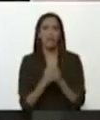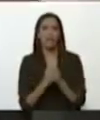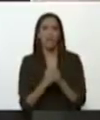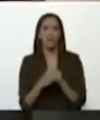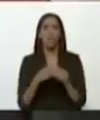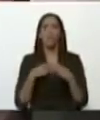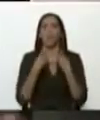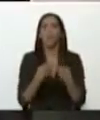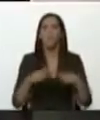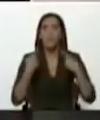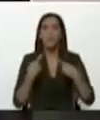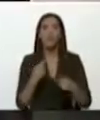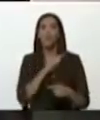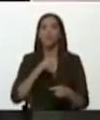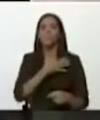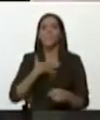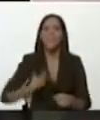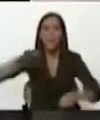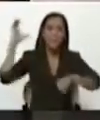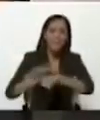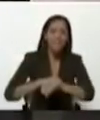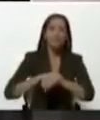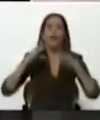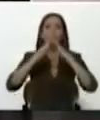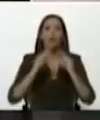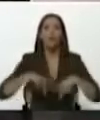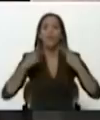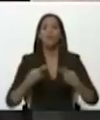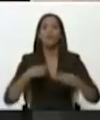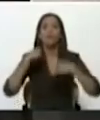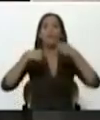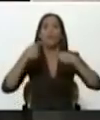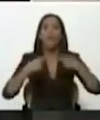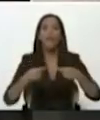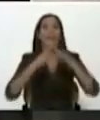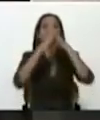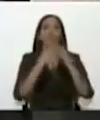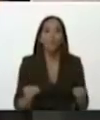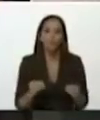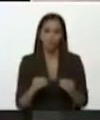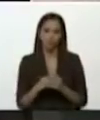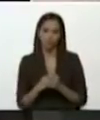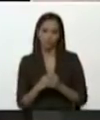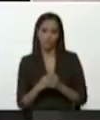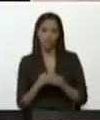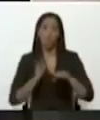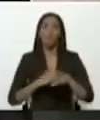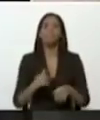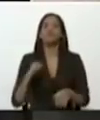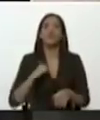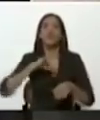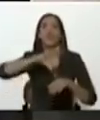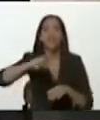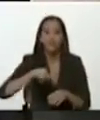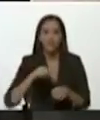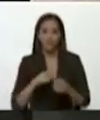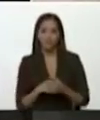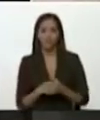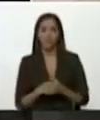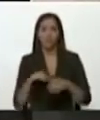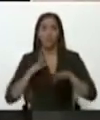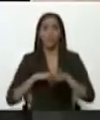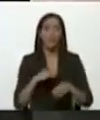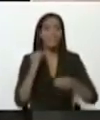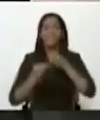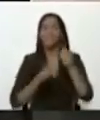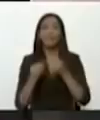Popular. Nosotros queremos meter preso a todos los de Voluntad Popular. A todos, compadre. Porque son unos ladrones. Porque